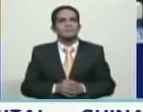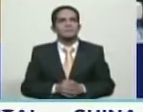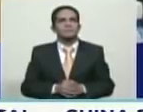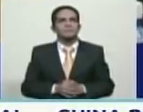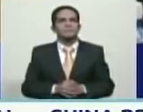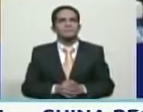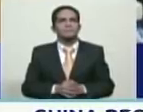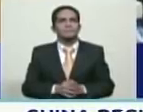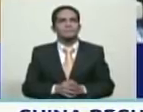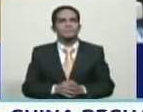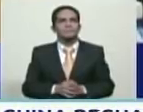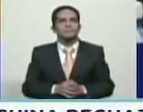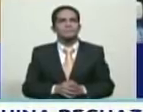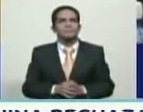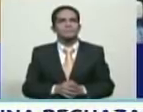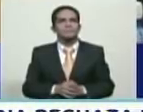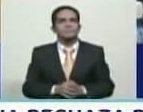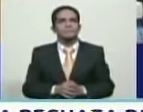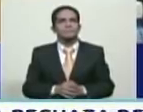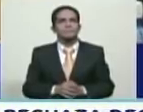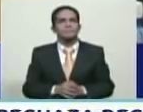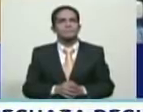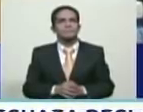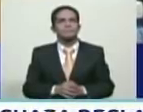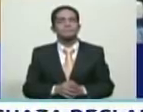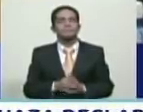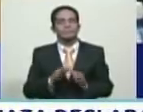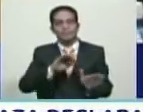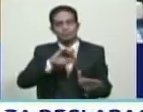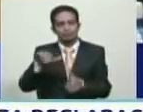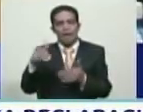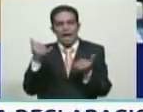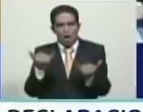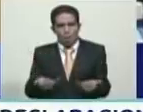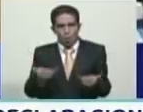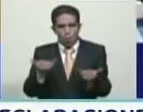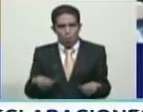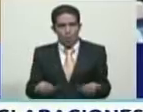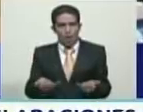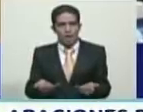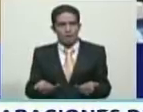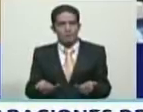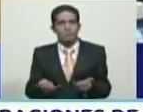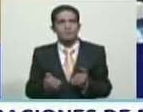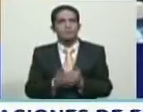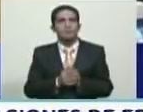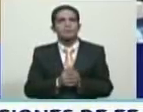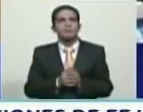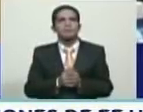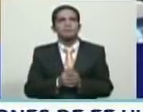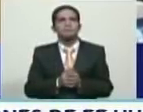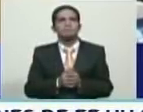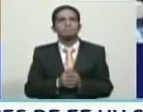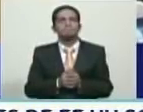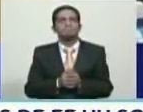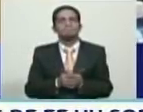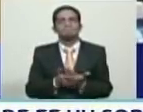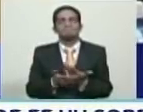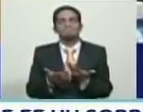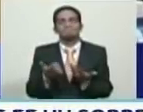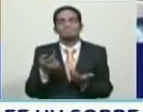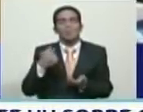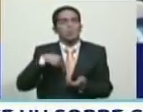No. We didn't set out to ahora, play any leadership role on this question. No nos habíamos